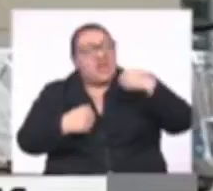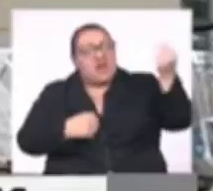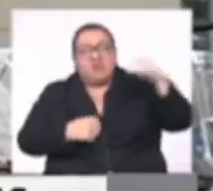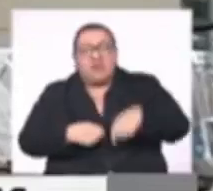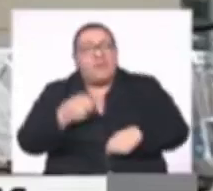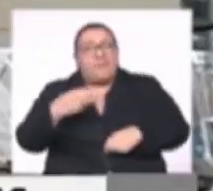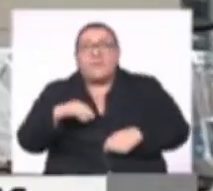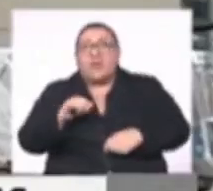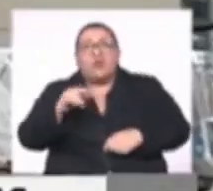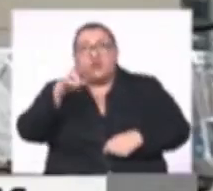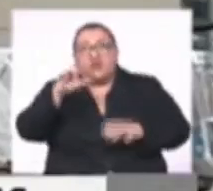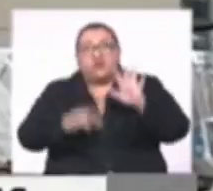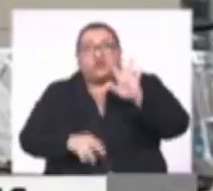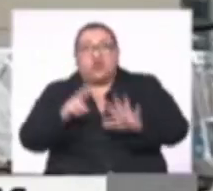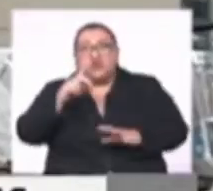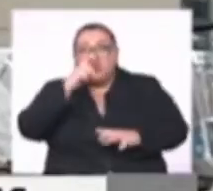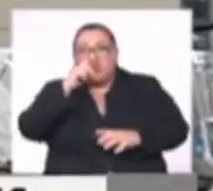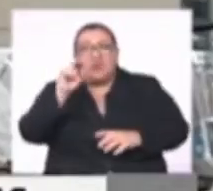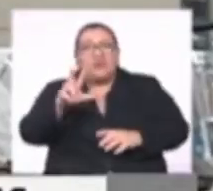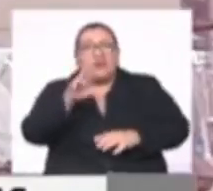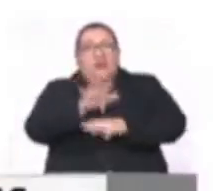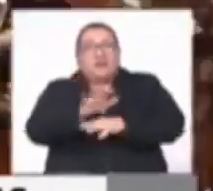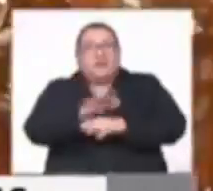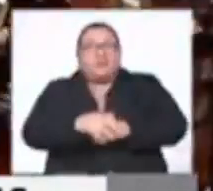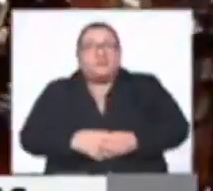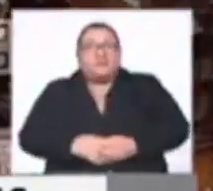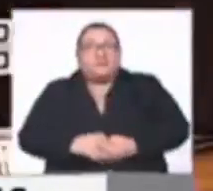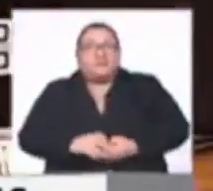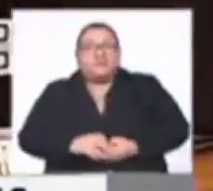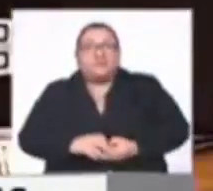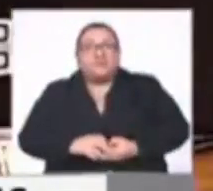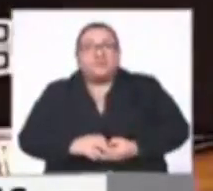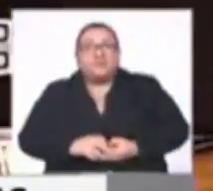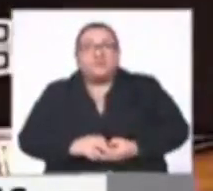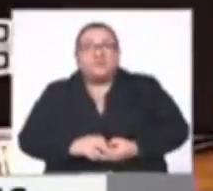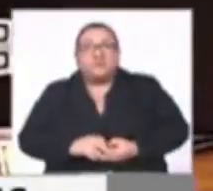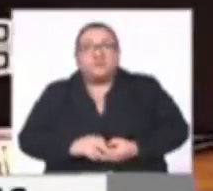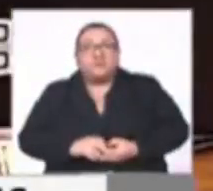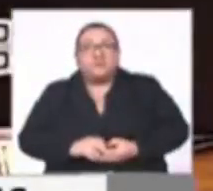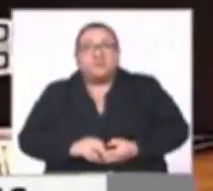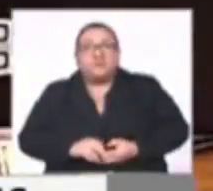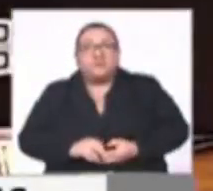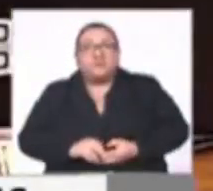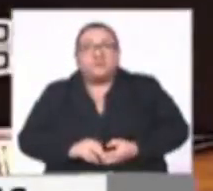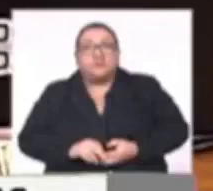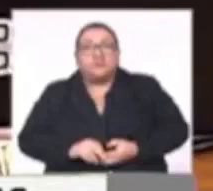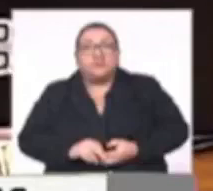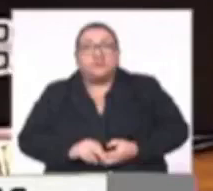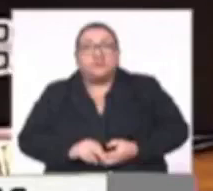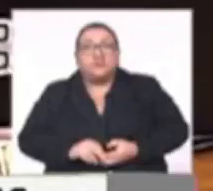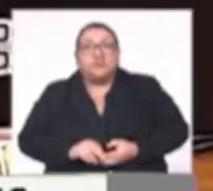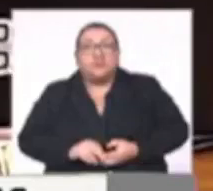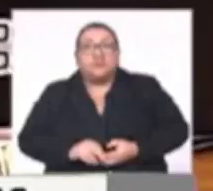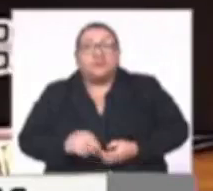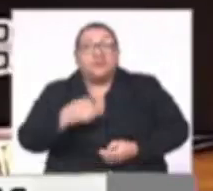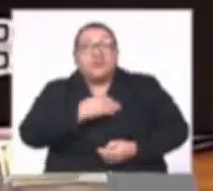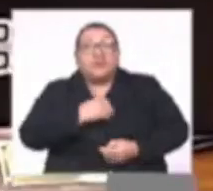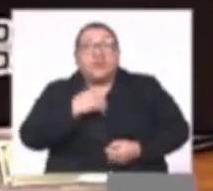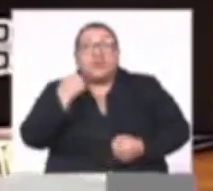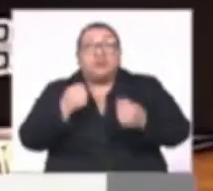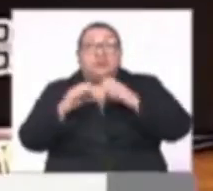miércoles 12 de junio a las 3 de la tarde. Señores congresistas, la presidencia propone que el ministro de Transportes y Comunicaciones,